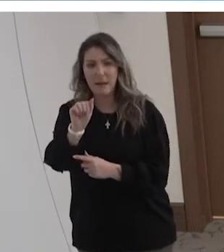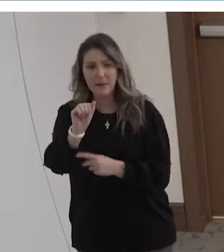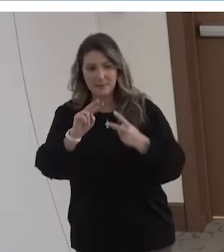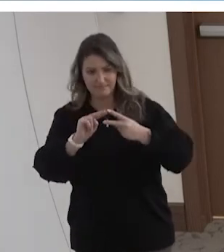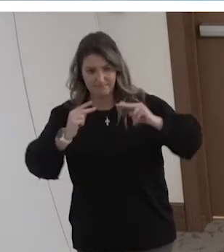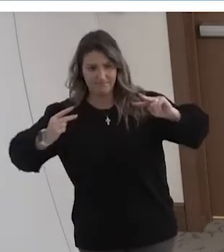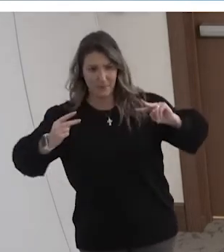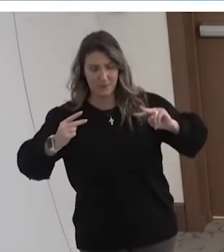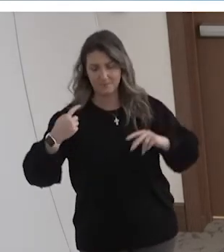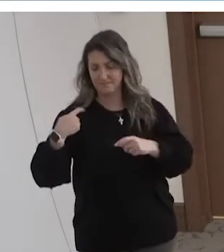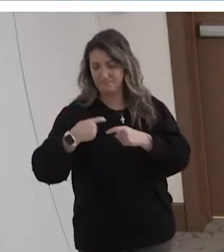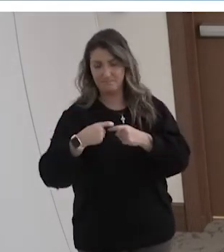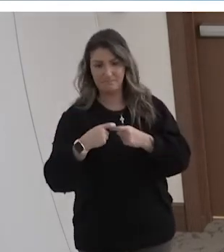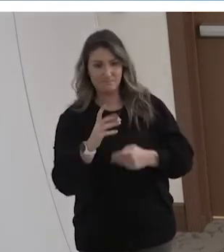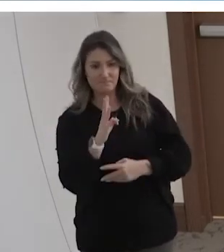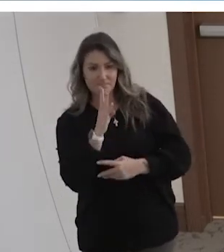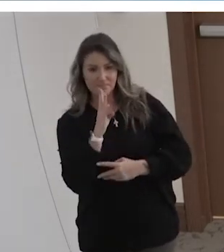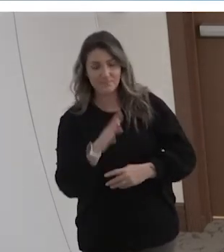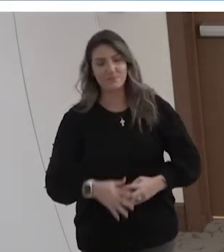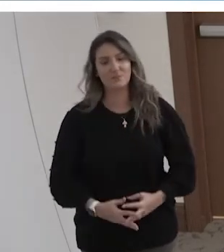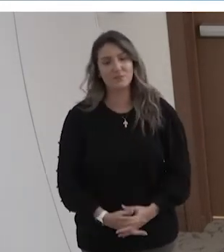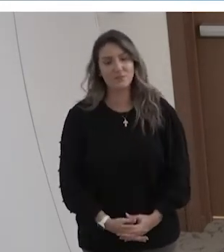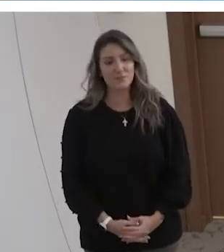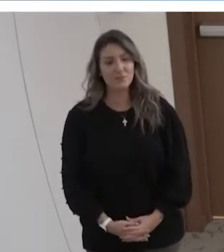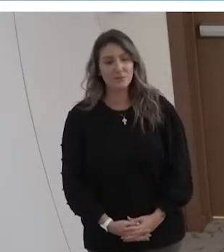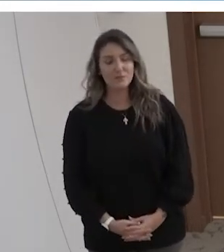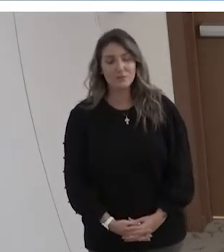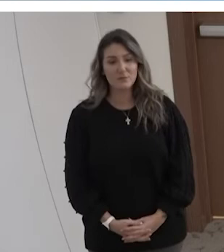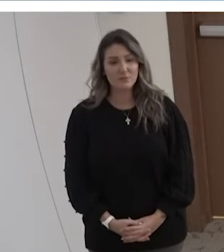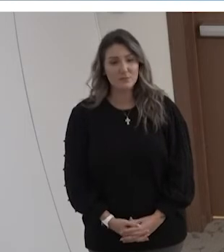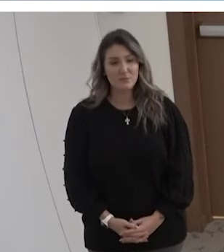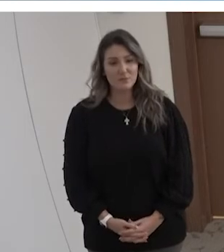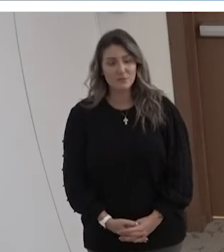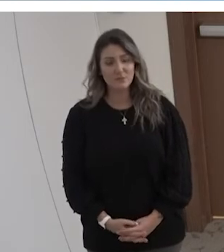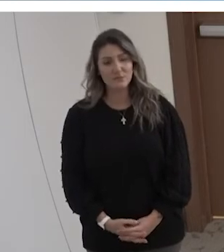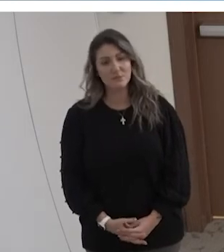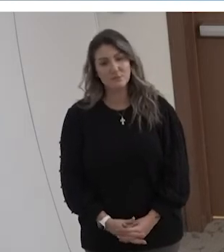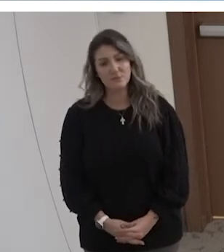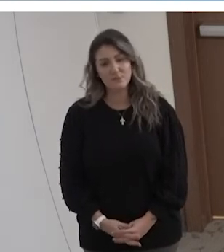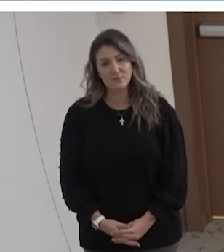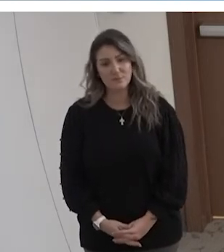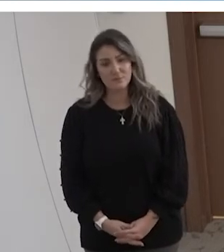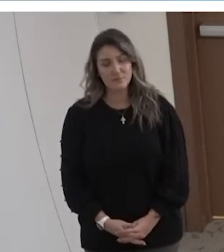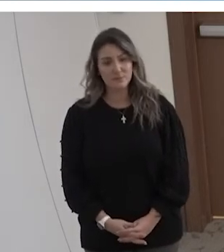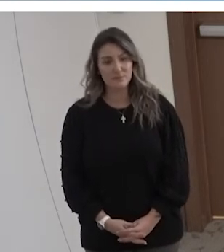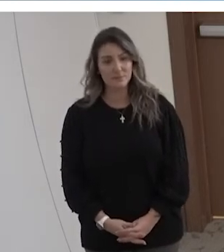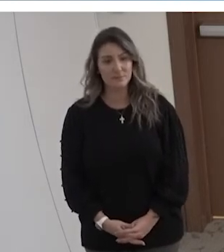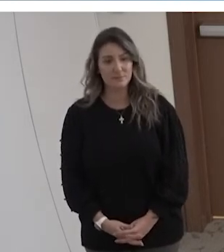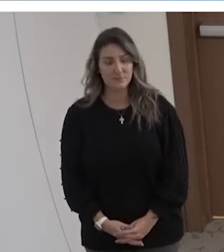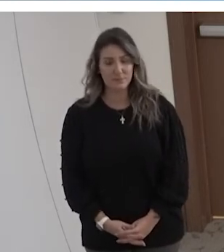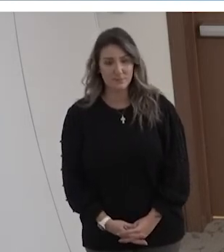saber si esta vacuna es también efectiva o la vacuna es efectiva contra la variante